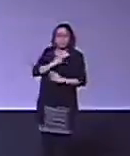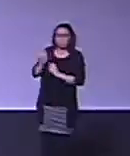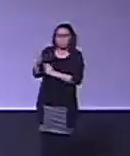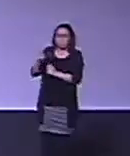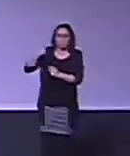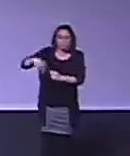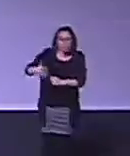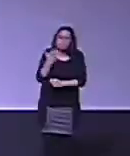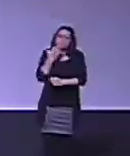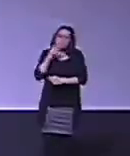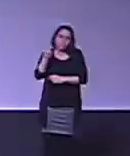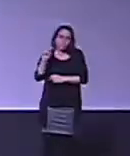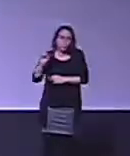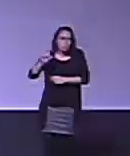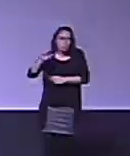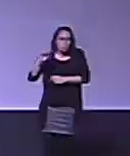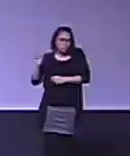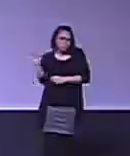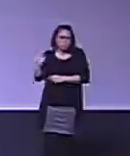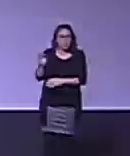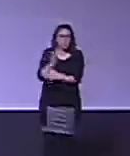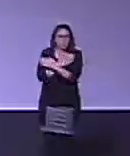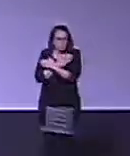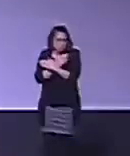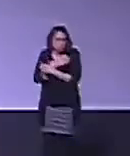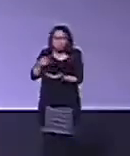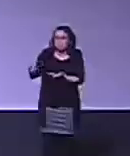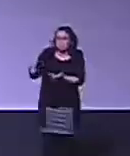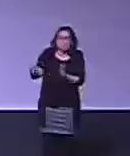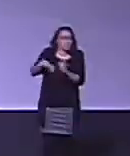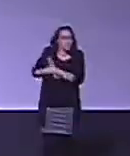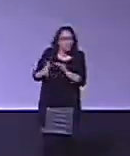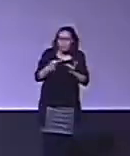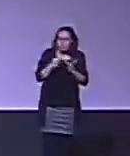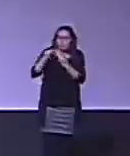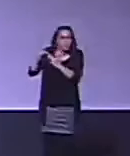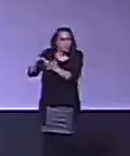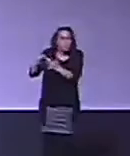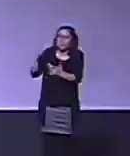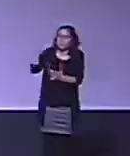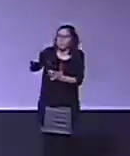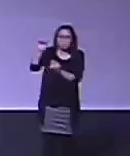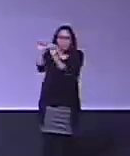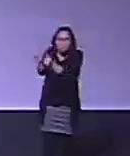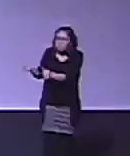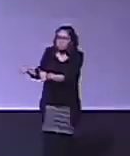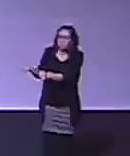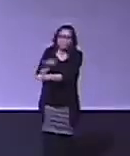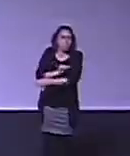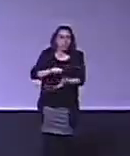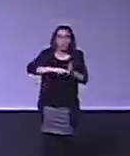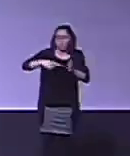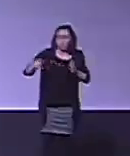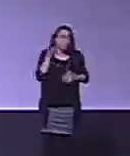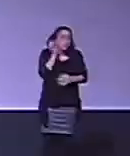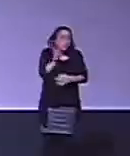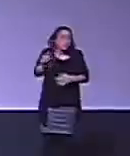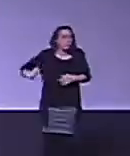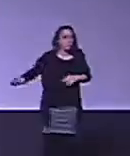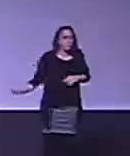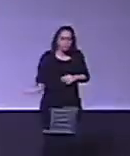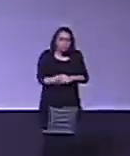un pasado y un presente en el deporte femenino guipuzcoano. Abrieron un camino que hoy sigue en forma de